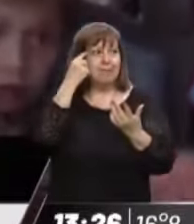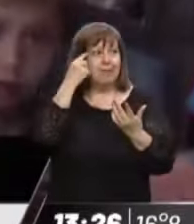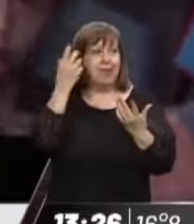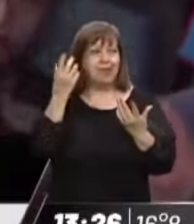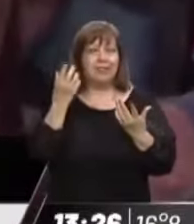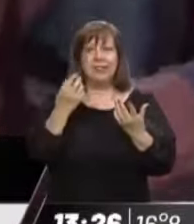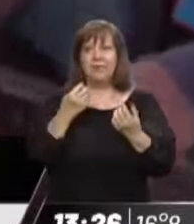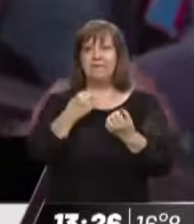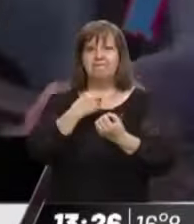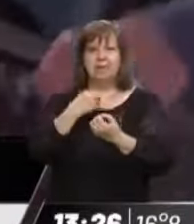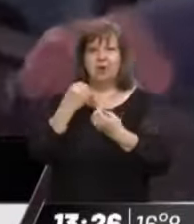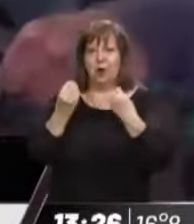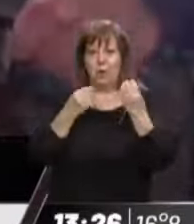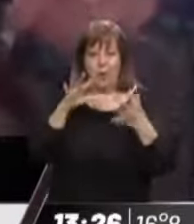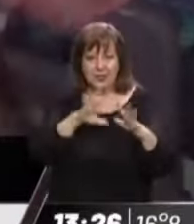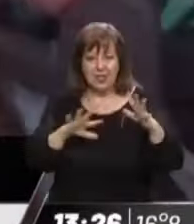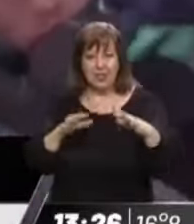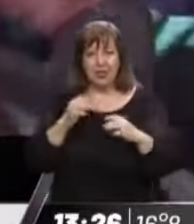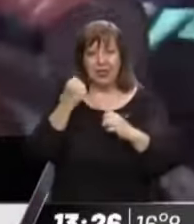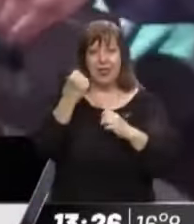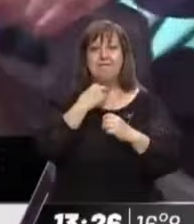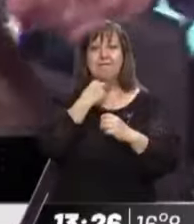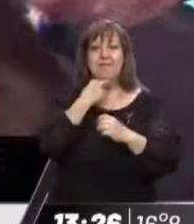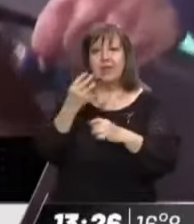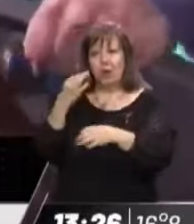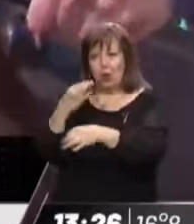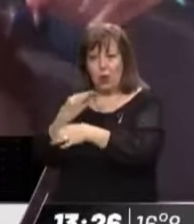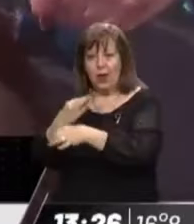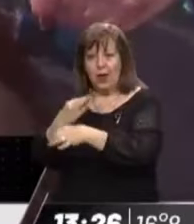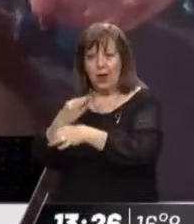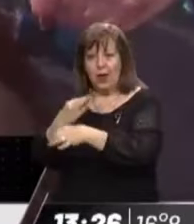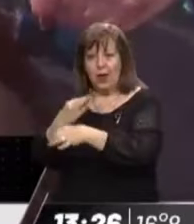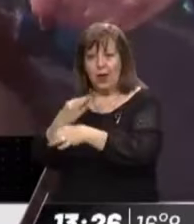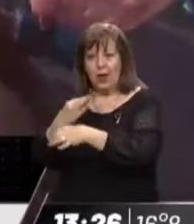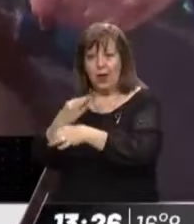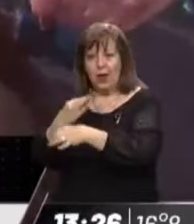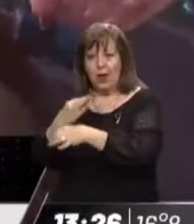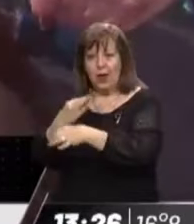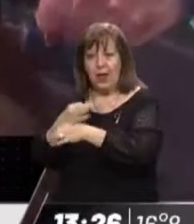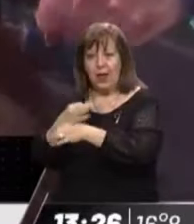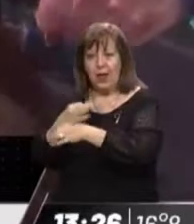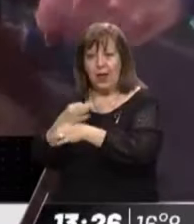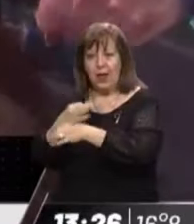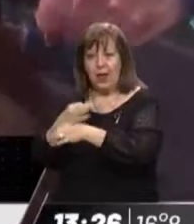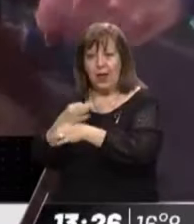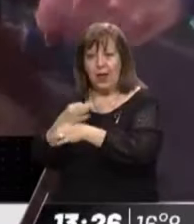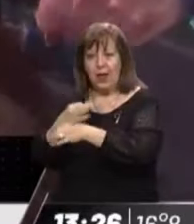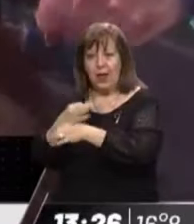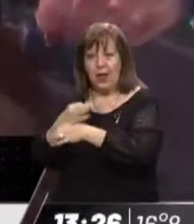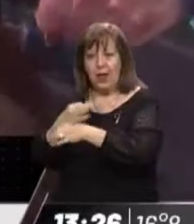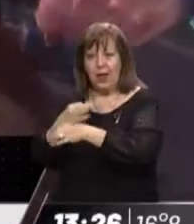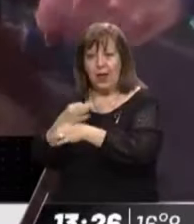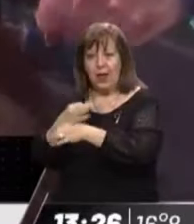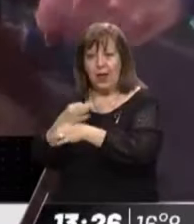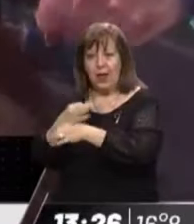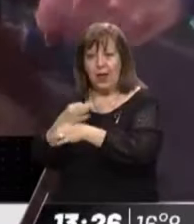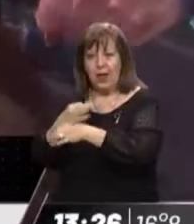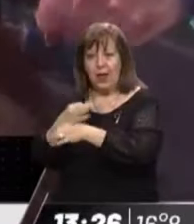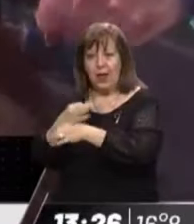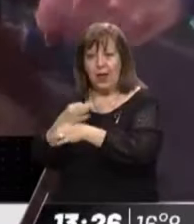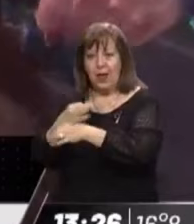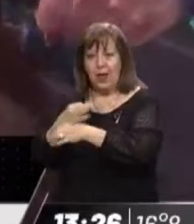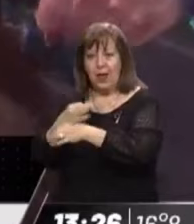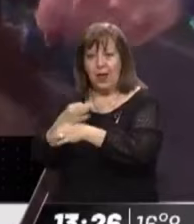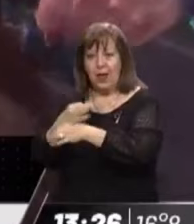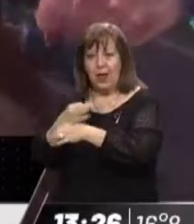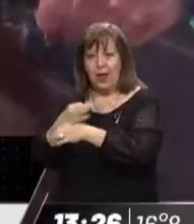otra. Gracias. Gracias a vos. Bueno, chicos. Bueno, ahí está Marisol, devolver el asiento, de lo que pasa arriba del micro, de la